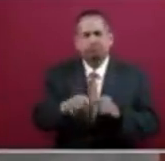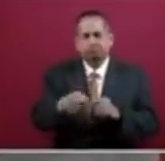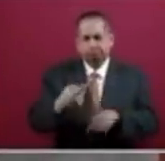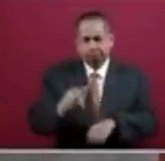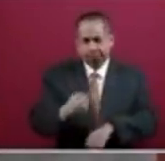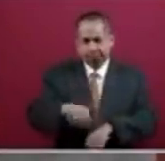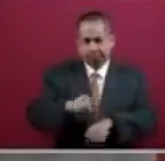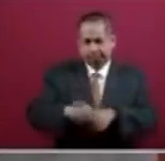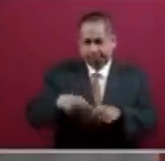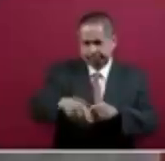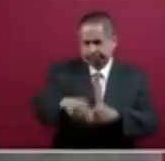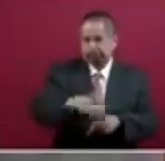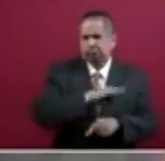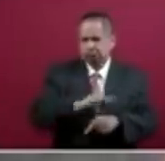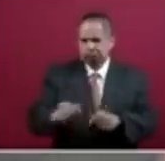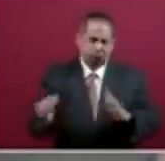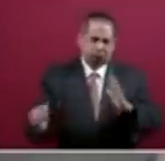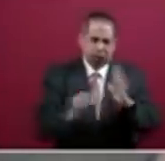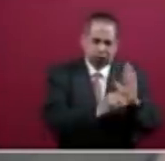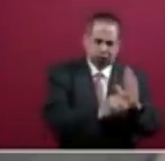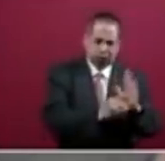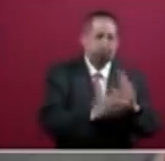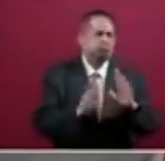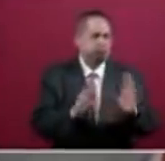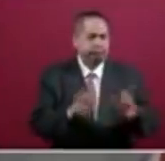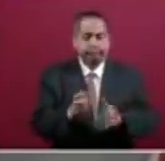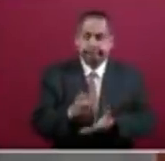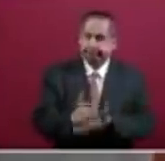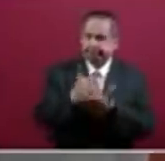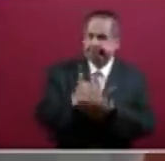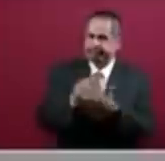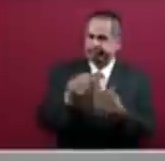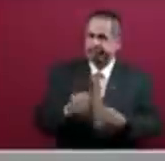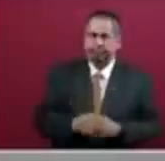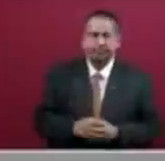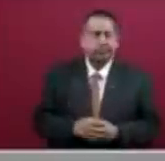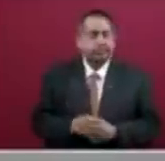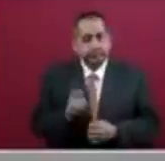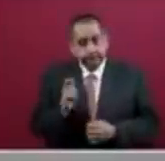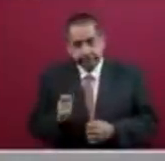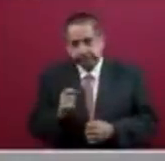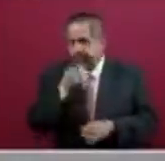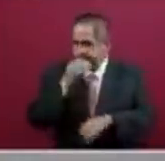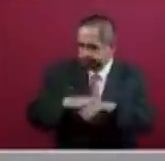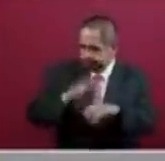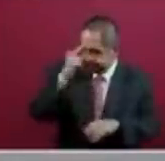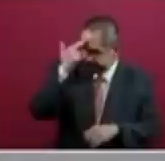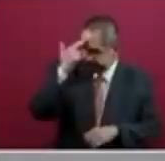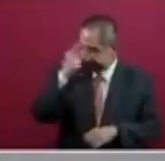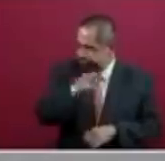misma semana. Esto va a ayudar mucho, porque les recuerdo,